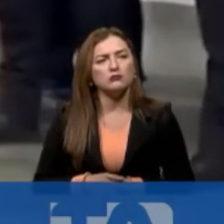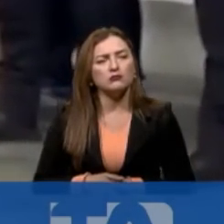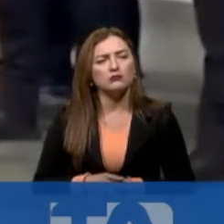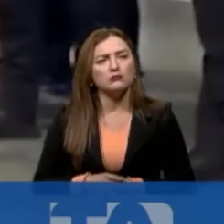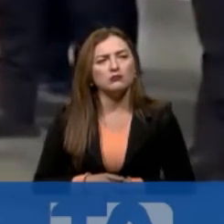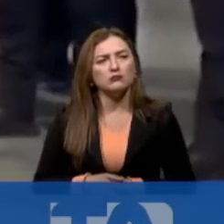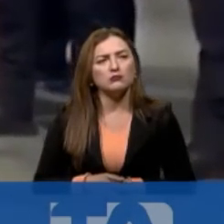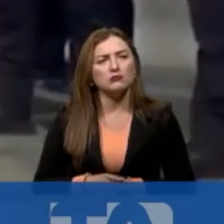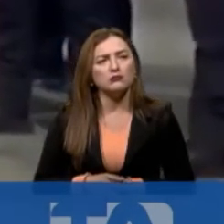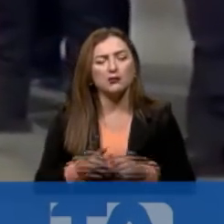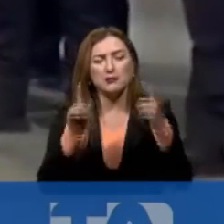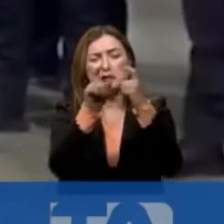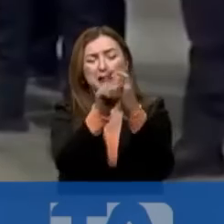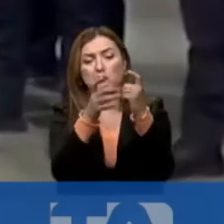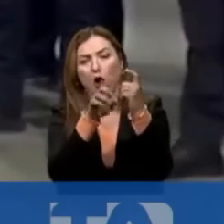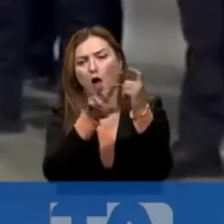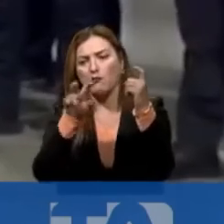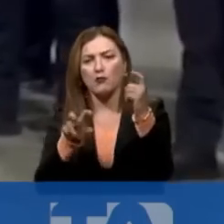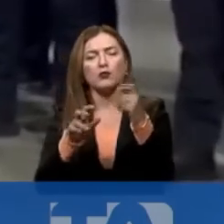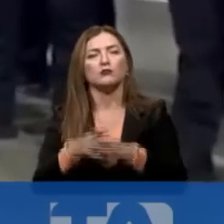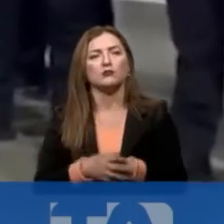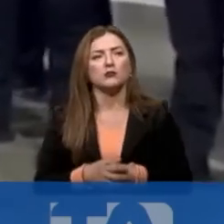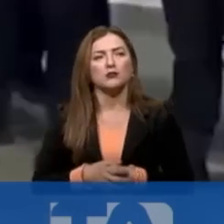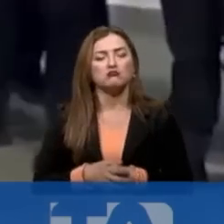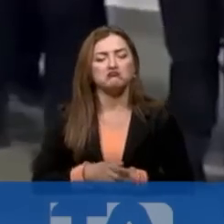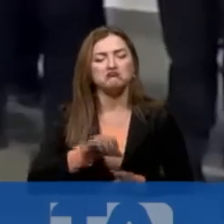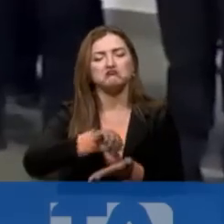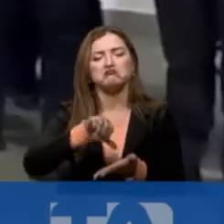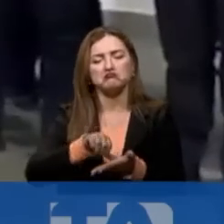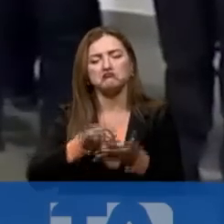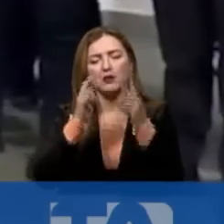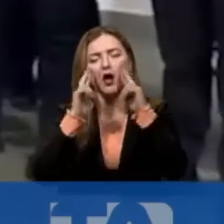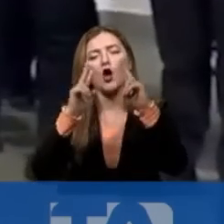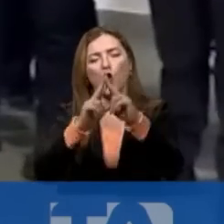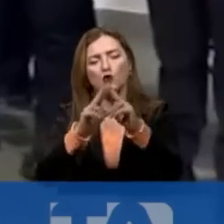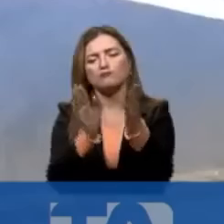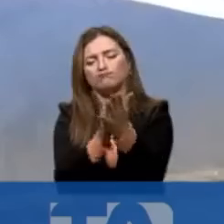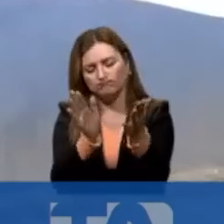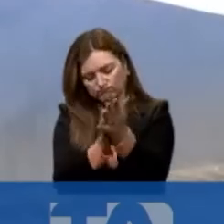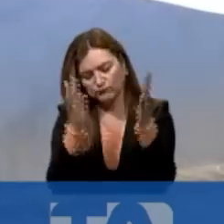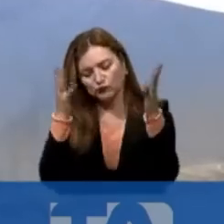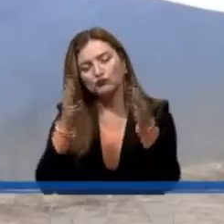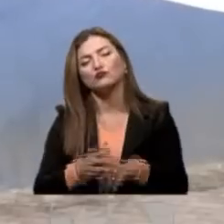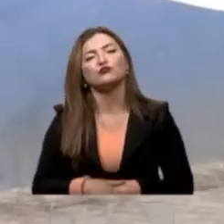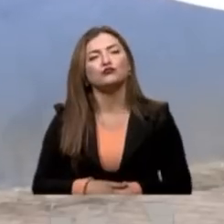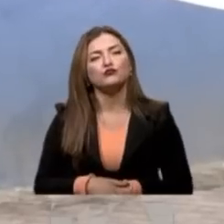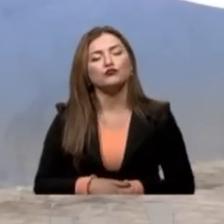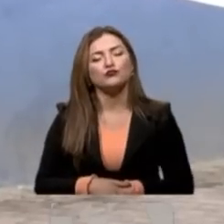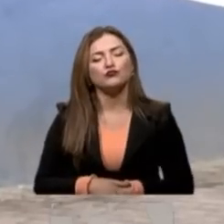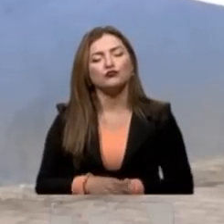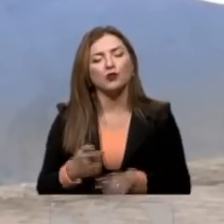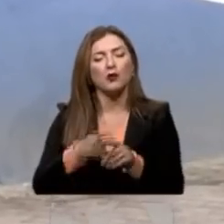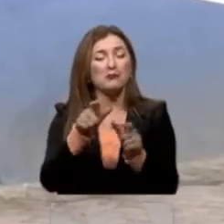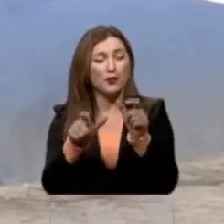atado a una de las cabinas por fuera, me ha llenado de orgullo. La ciudad les reconoce, la ciudad les aplaude. Así es,